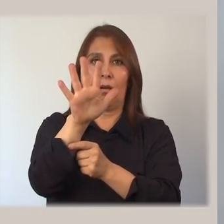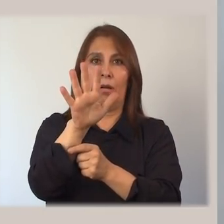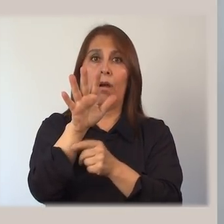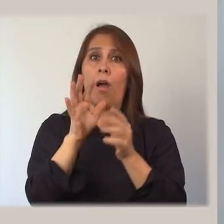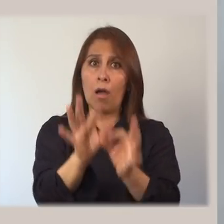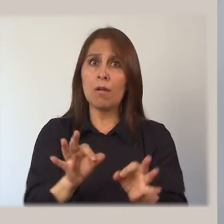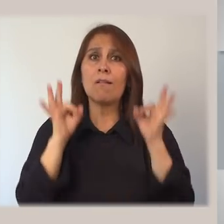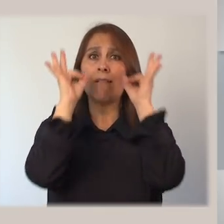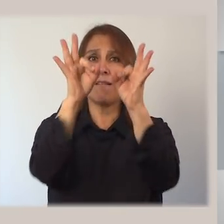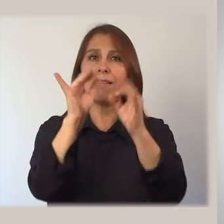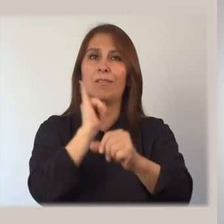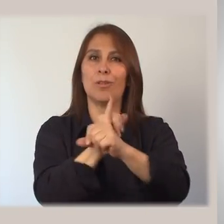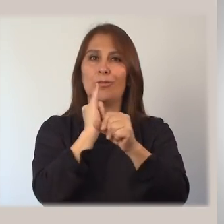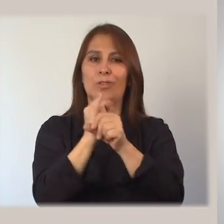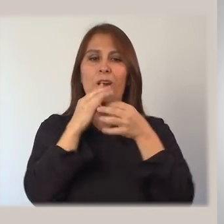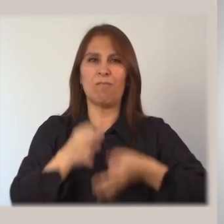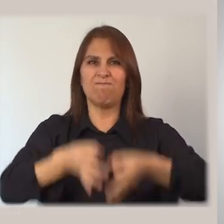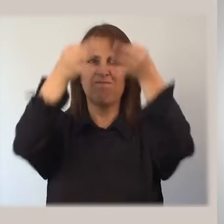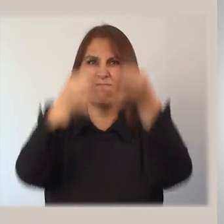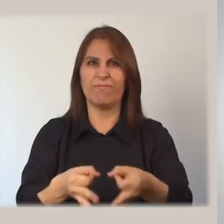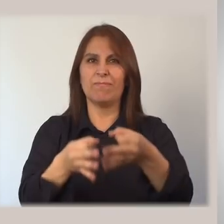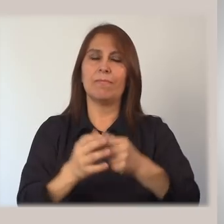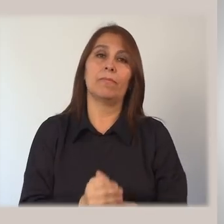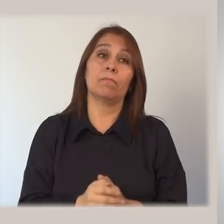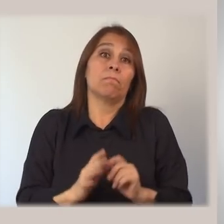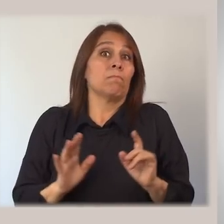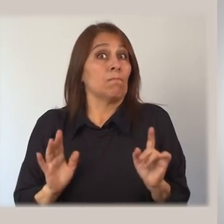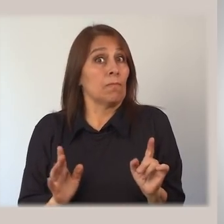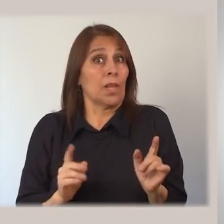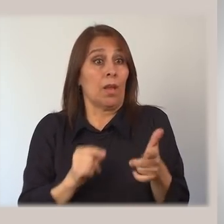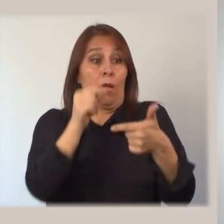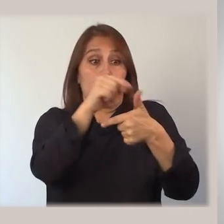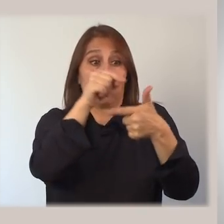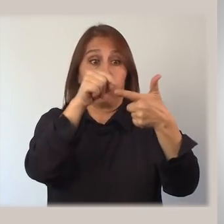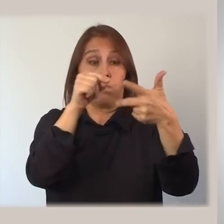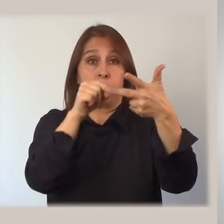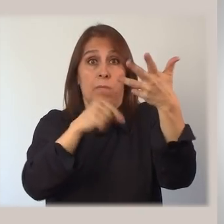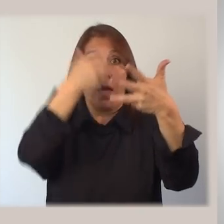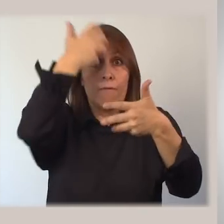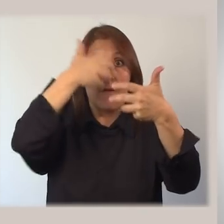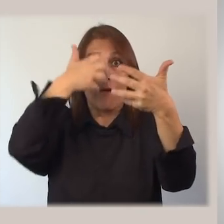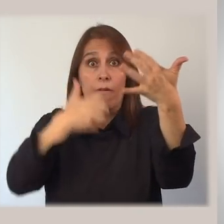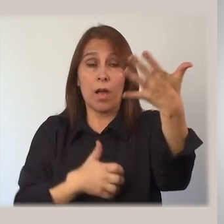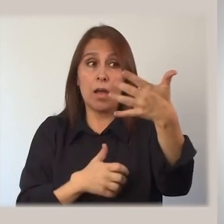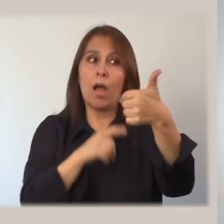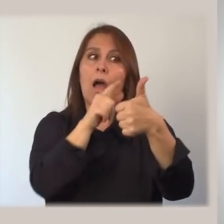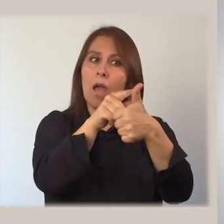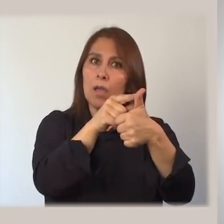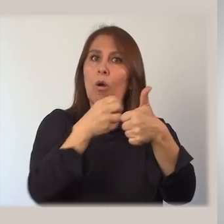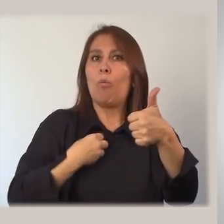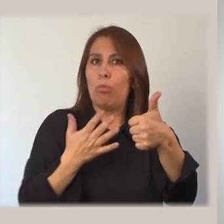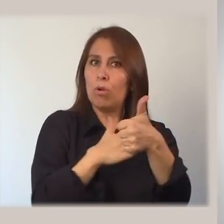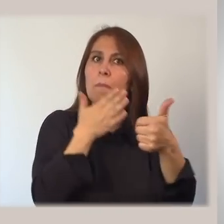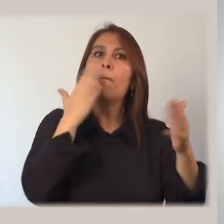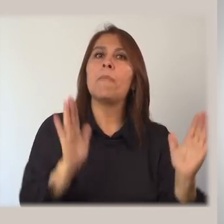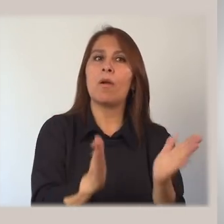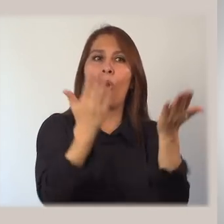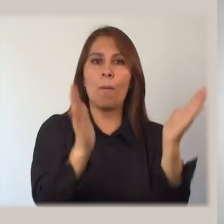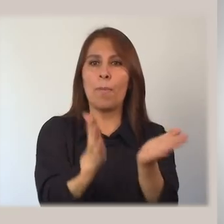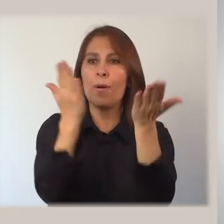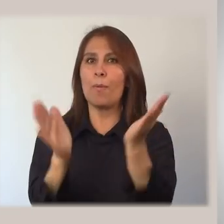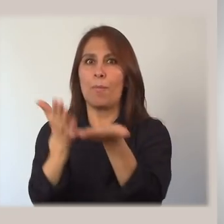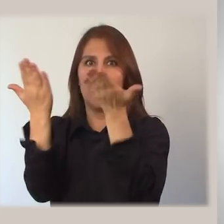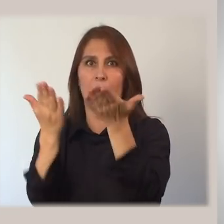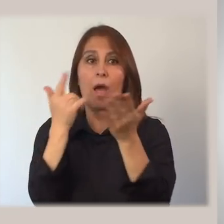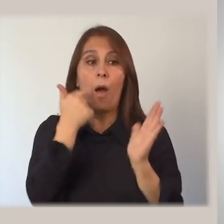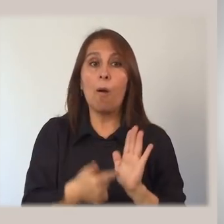que equivale al cumplimiento pleno de la calidad institucional. No obstante, en todos los aspectos evaluados se identificaron oportunidades